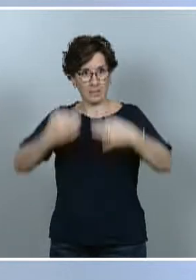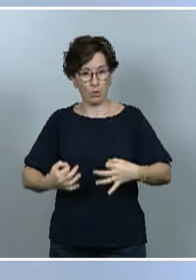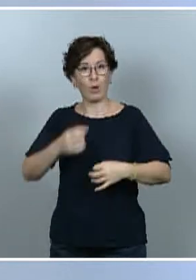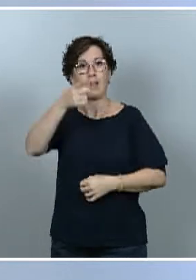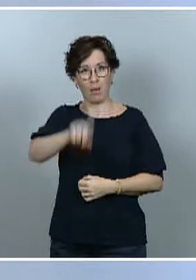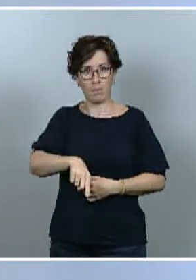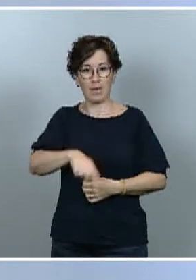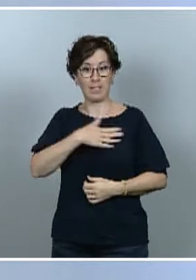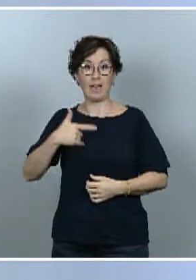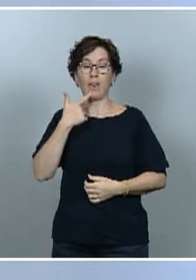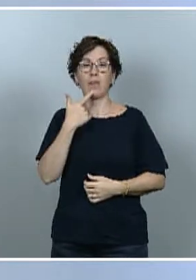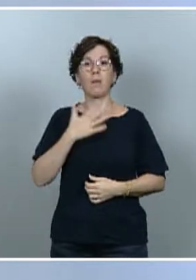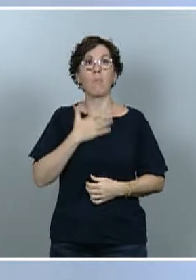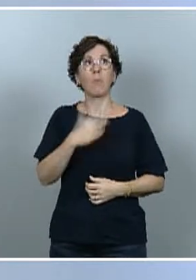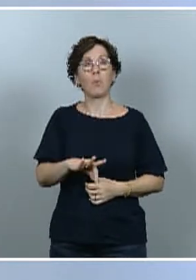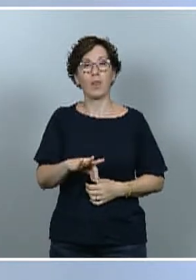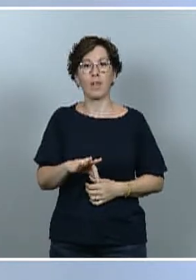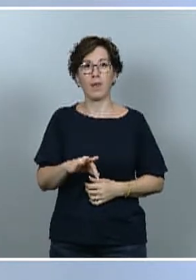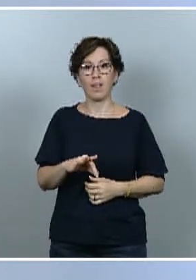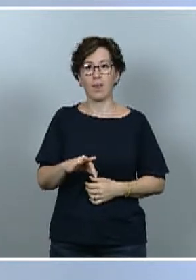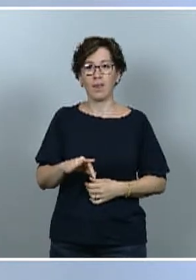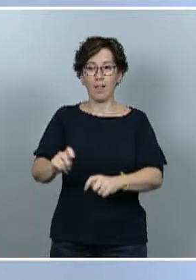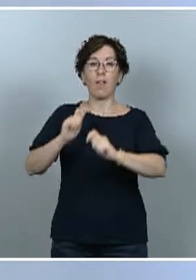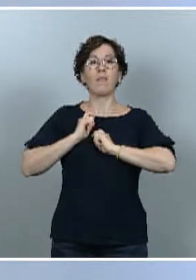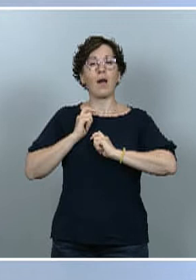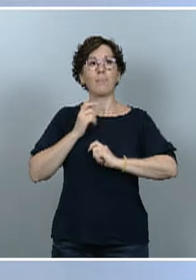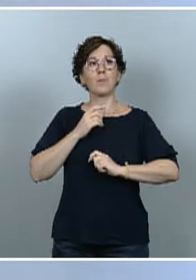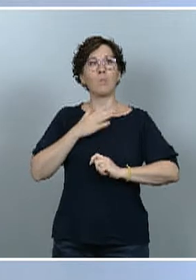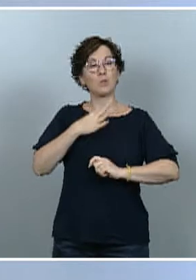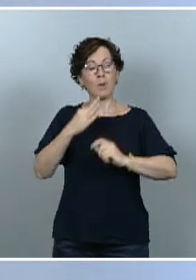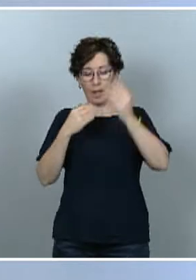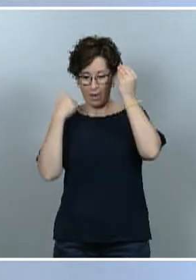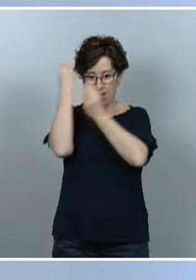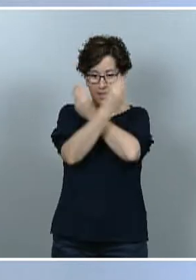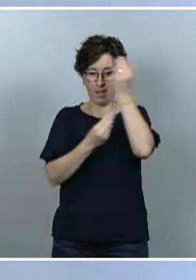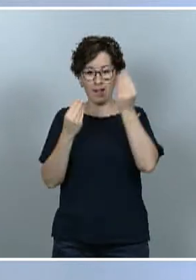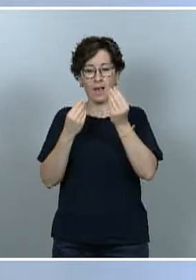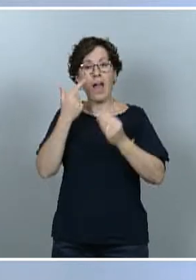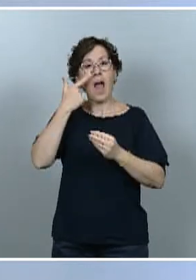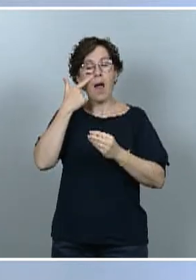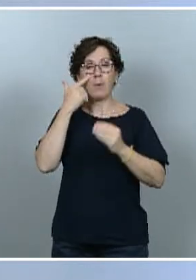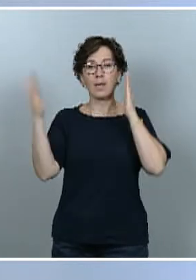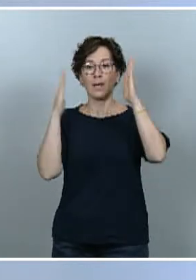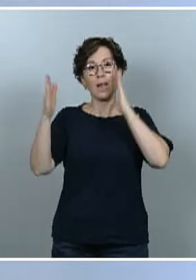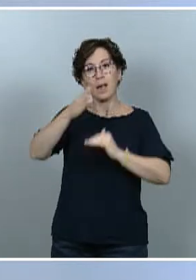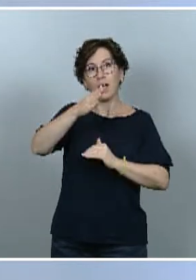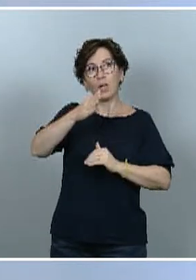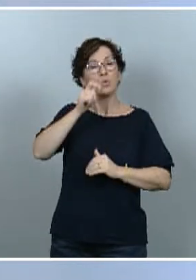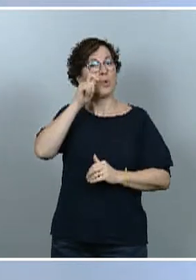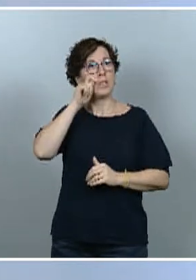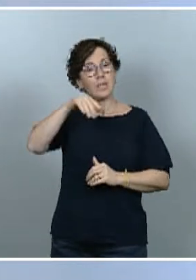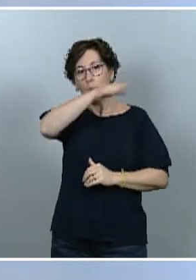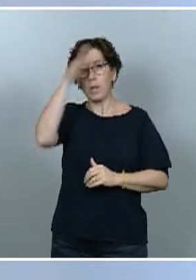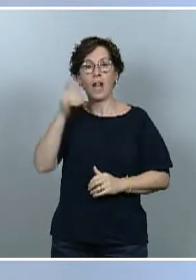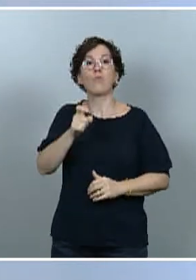por ejemplo, que nos permitamos o estemos estudiando cómo abordar la temporada turística este verano. Saben ustedes que también lo notificó el presidente